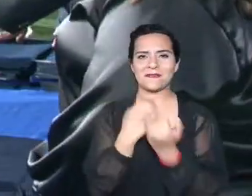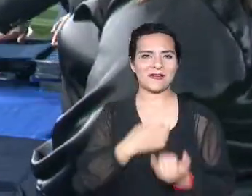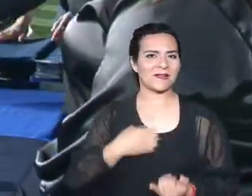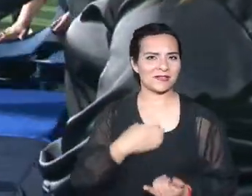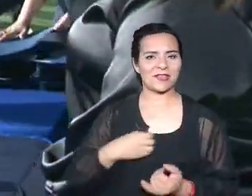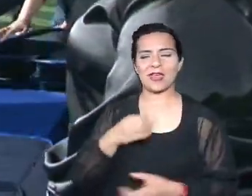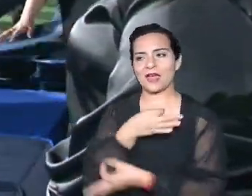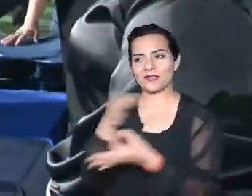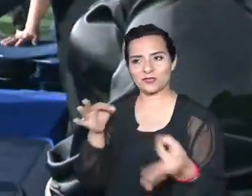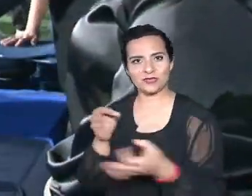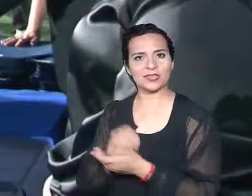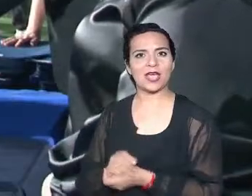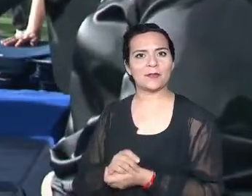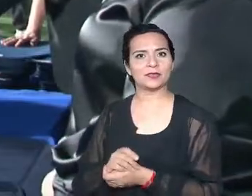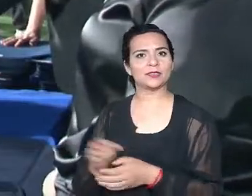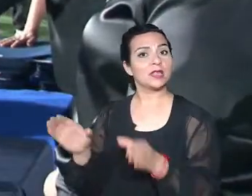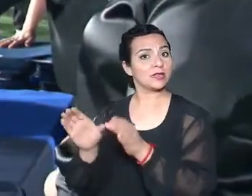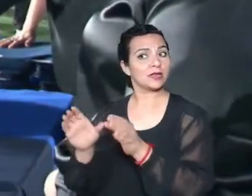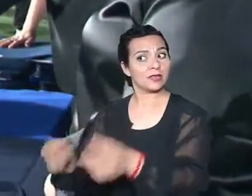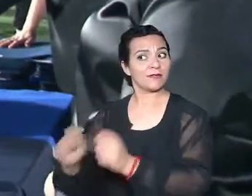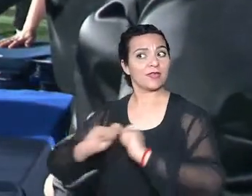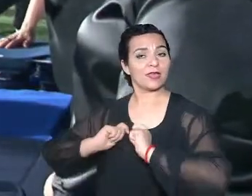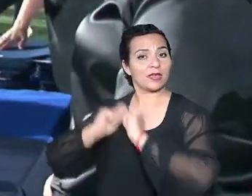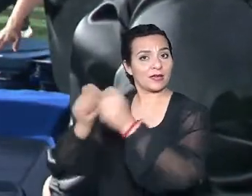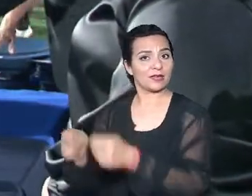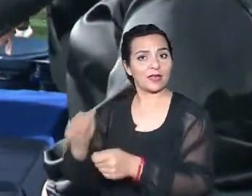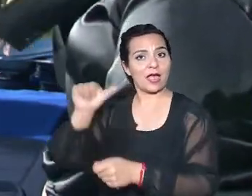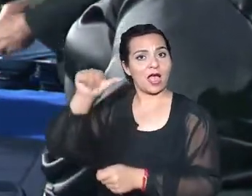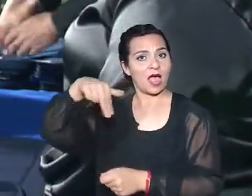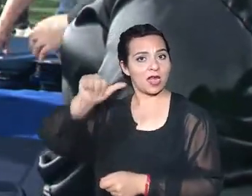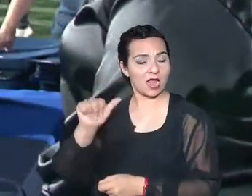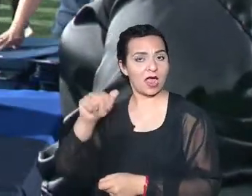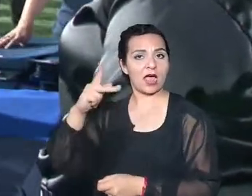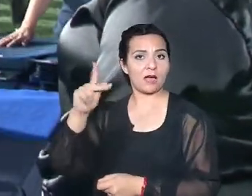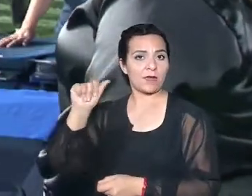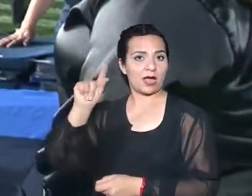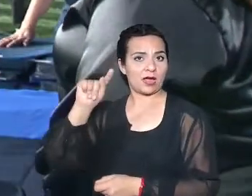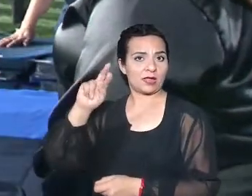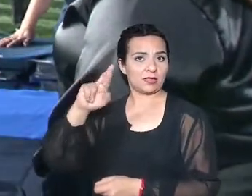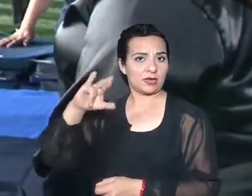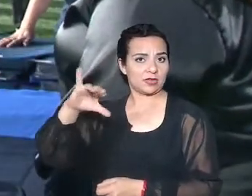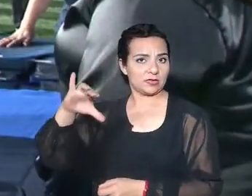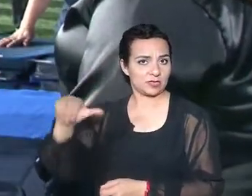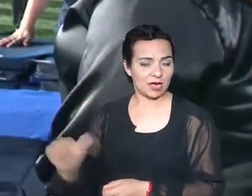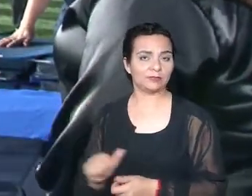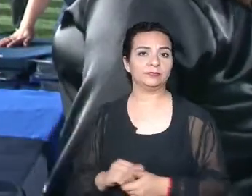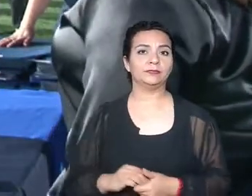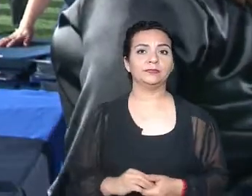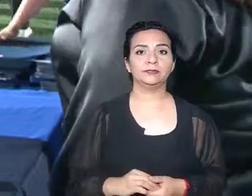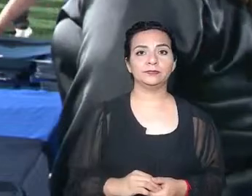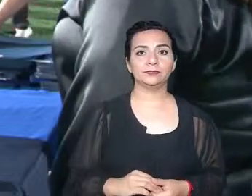entusiasmo anunciamos también para que reciba su reconocimiento a Ana Patricia Estrella Monreal.